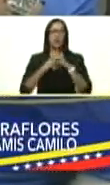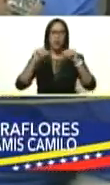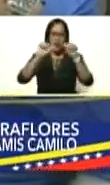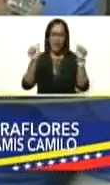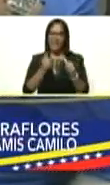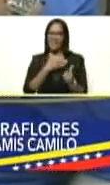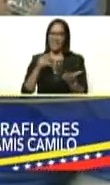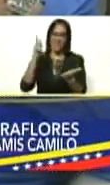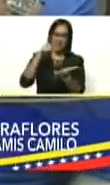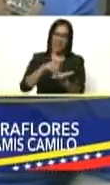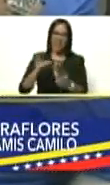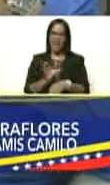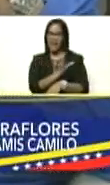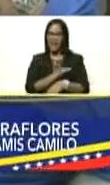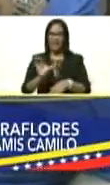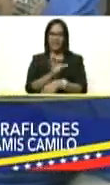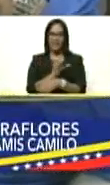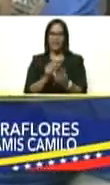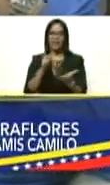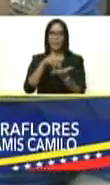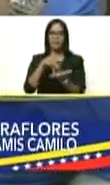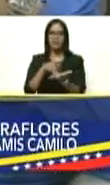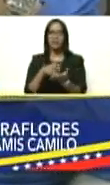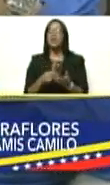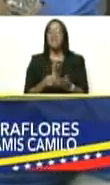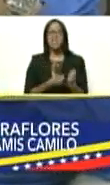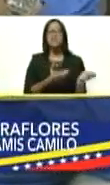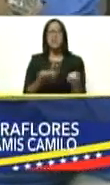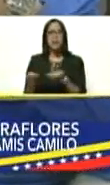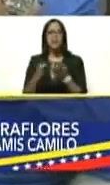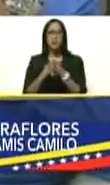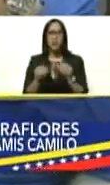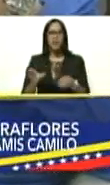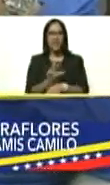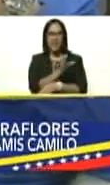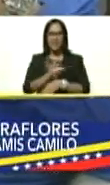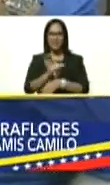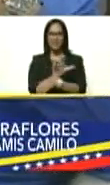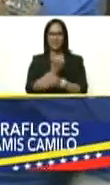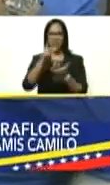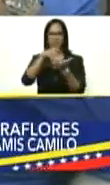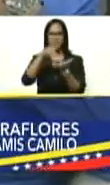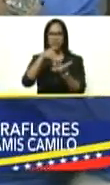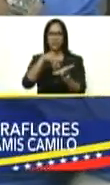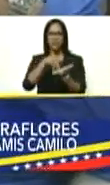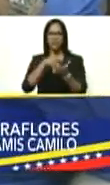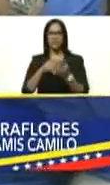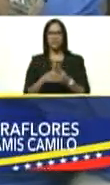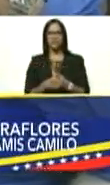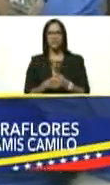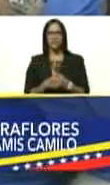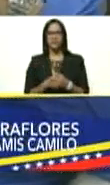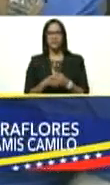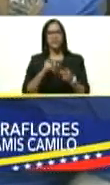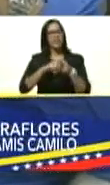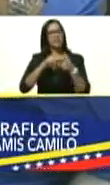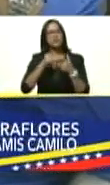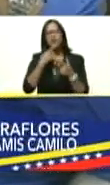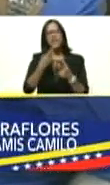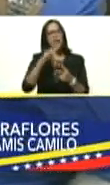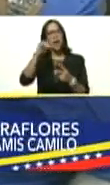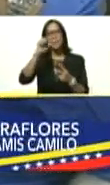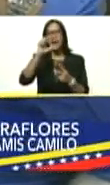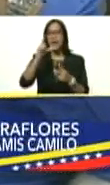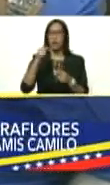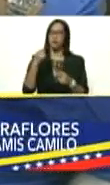quieren venir a cantar, a presentarse. Y bienvenido todo el que quiera venir a cantar, a presentarse. Y entonces yo le dije a Maelo,